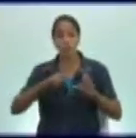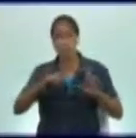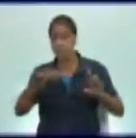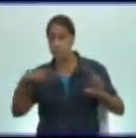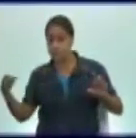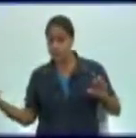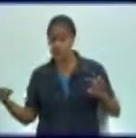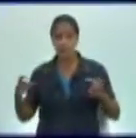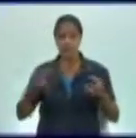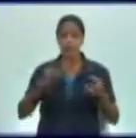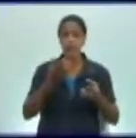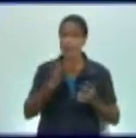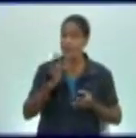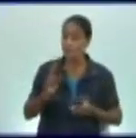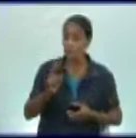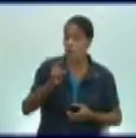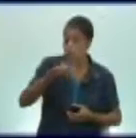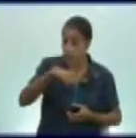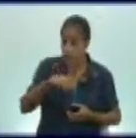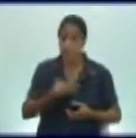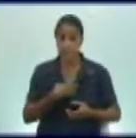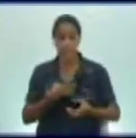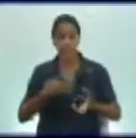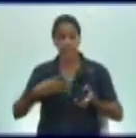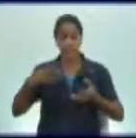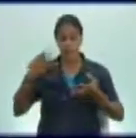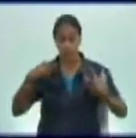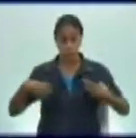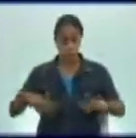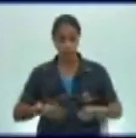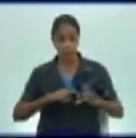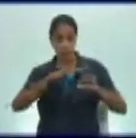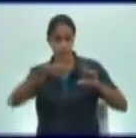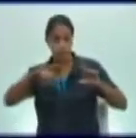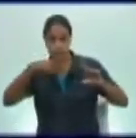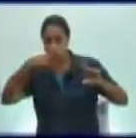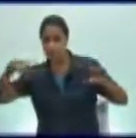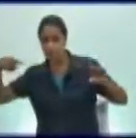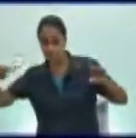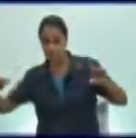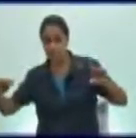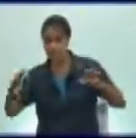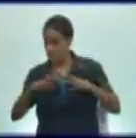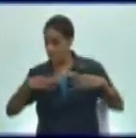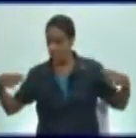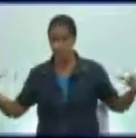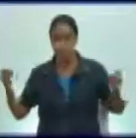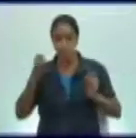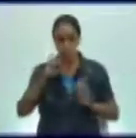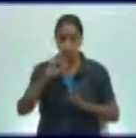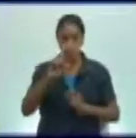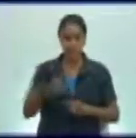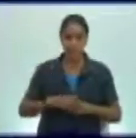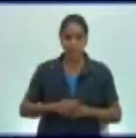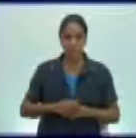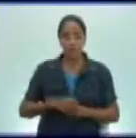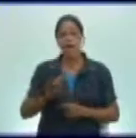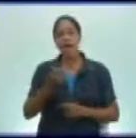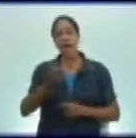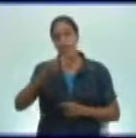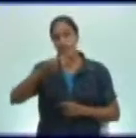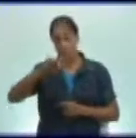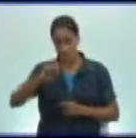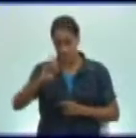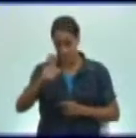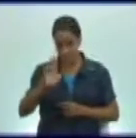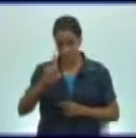tenían aspecto de gusano y también tenían el cuerpo cilíndrico y alargado. En el caso de los anélidos